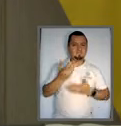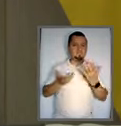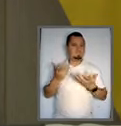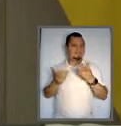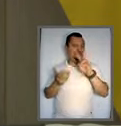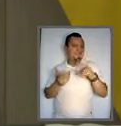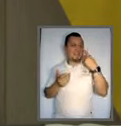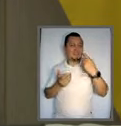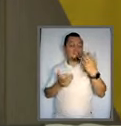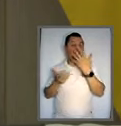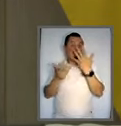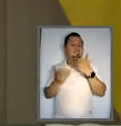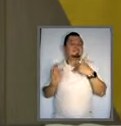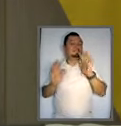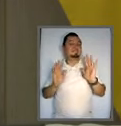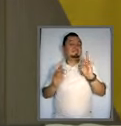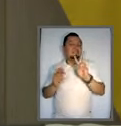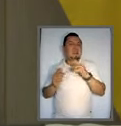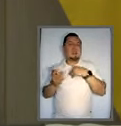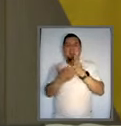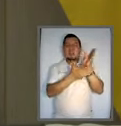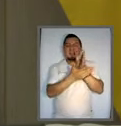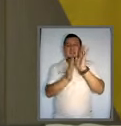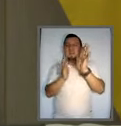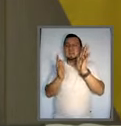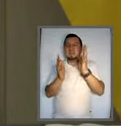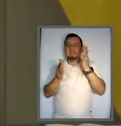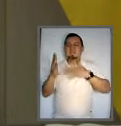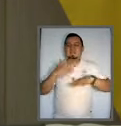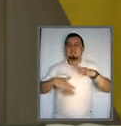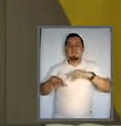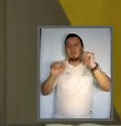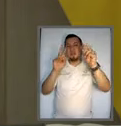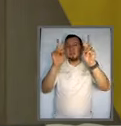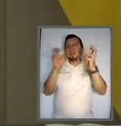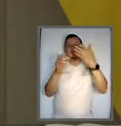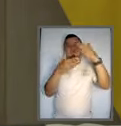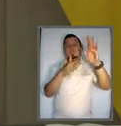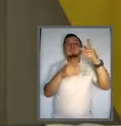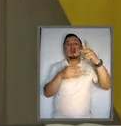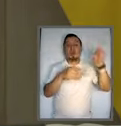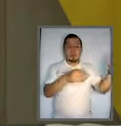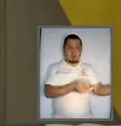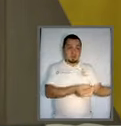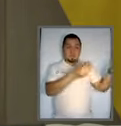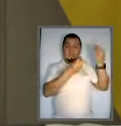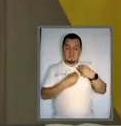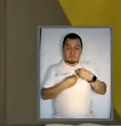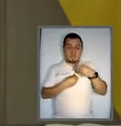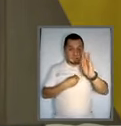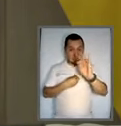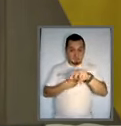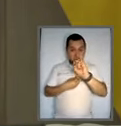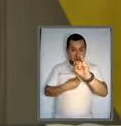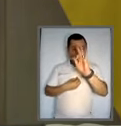bueno, independientemente de cómo hayan ingresado esas pruebas acá, ese es otro tema, las que nos donaron, pero si son acreditadas o